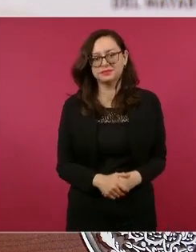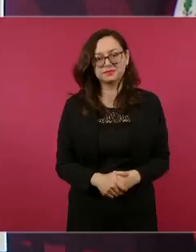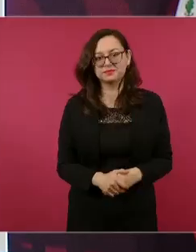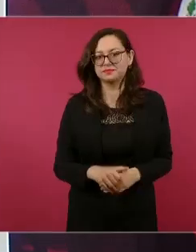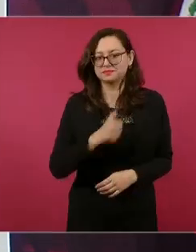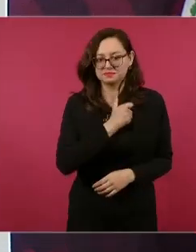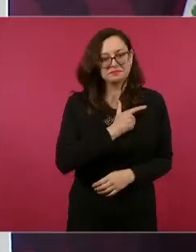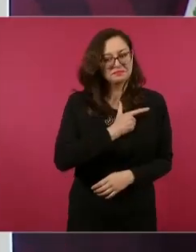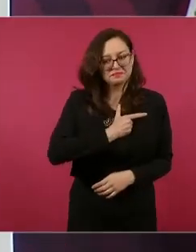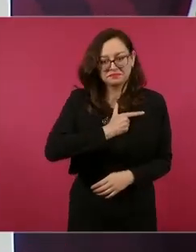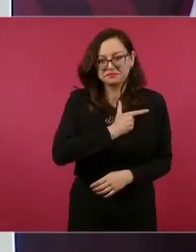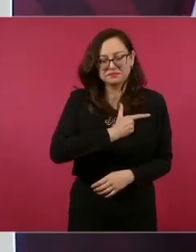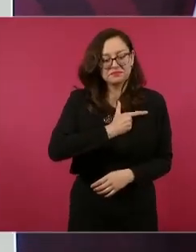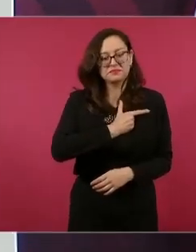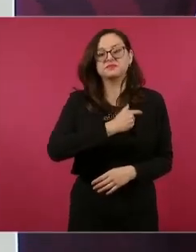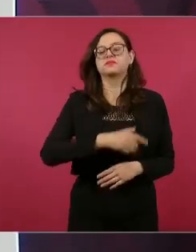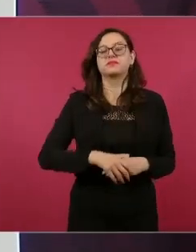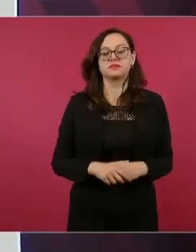Qué bueno,